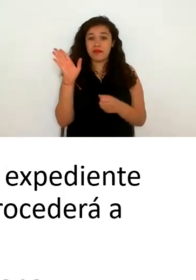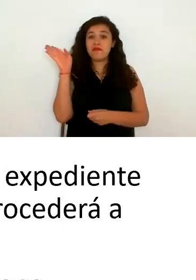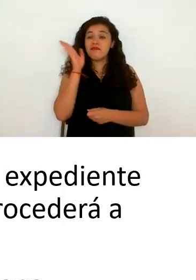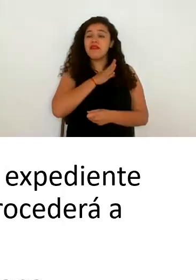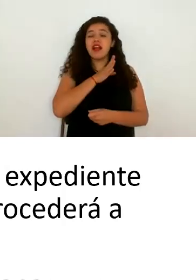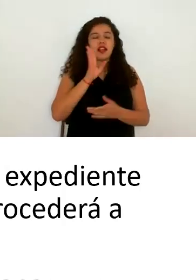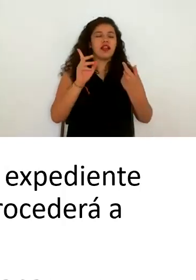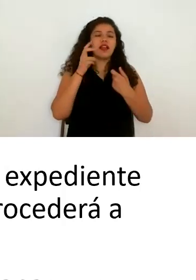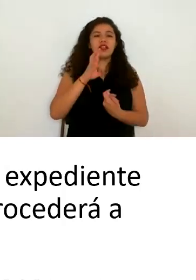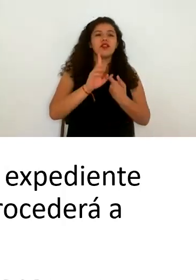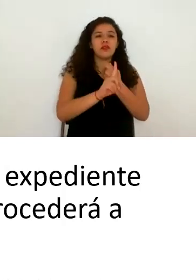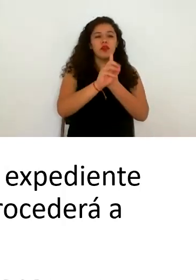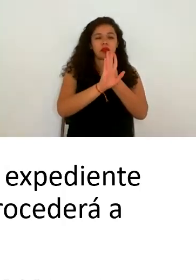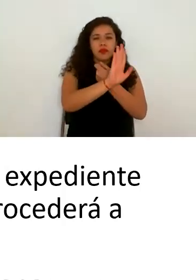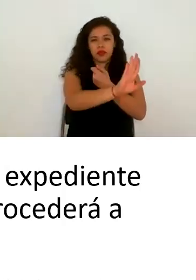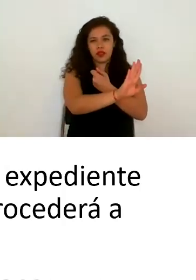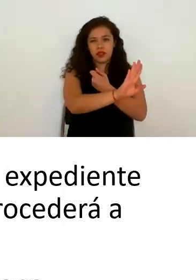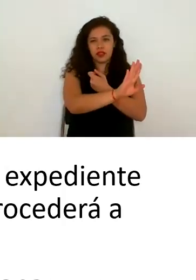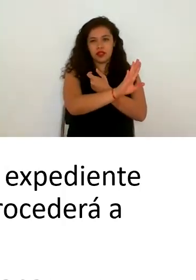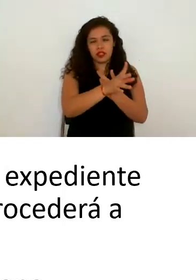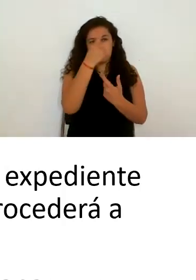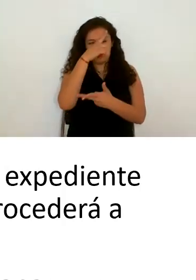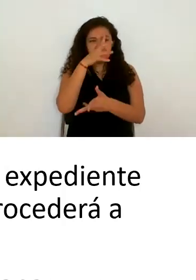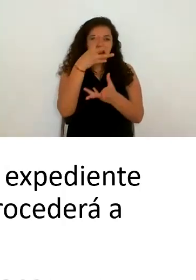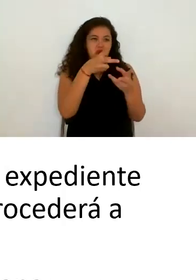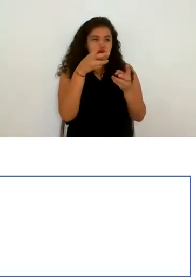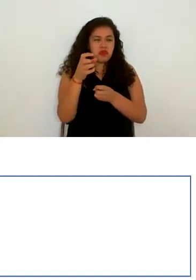robo, extravío, mutilación de